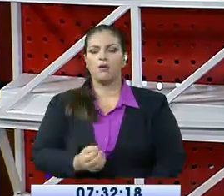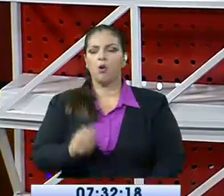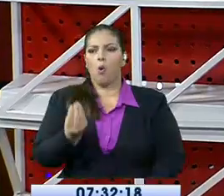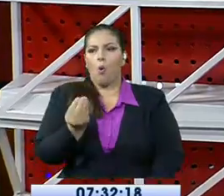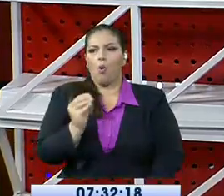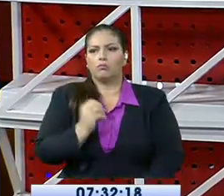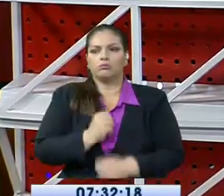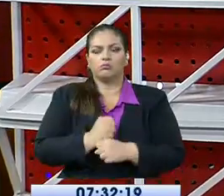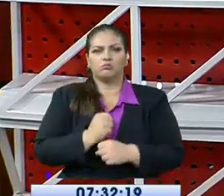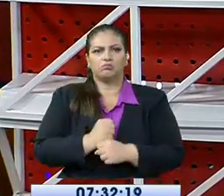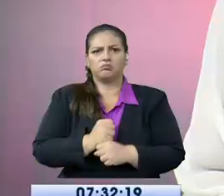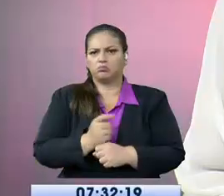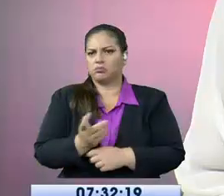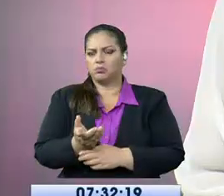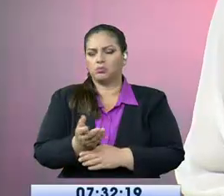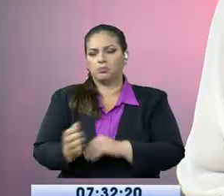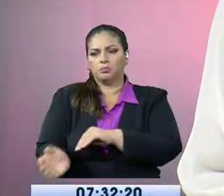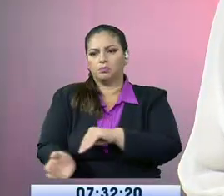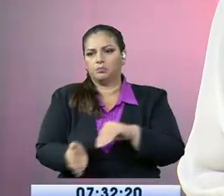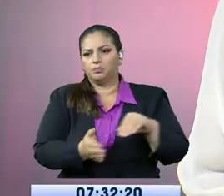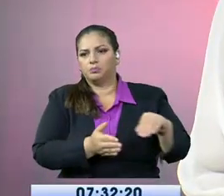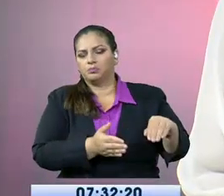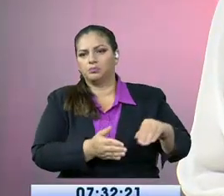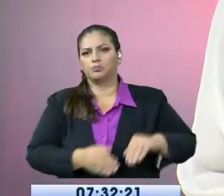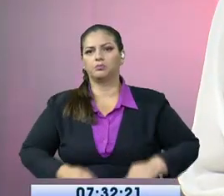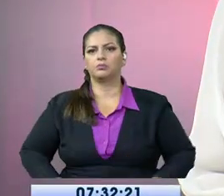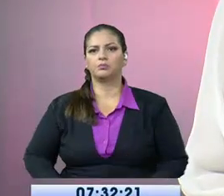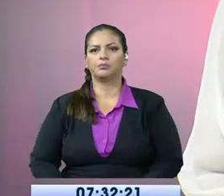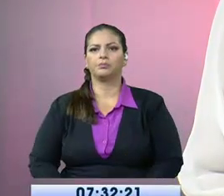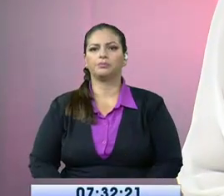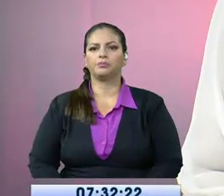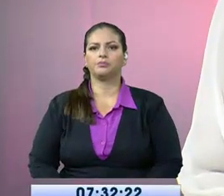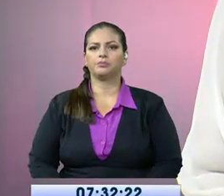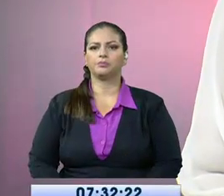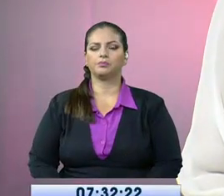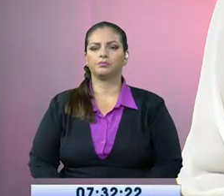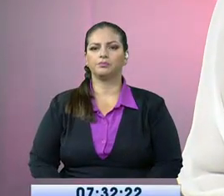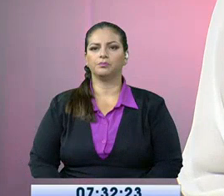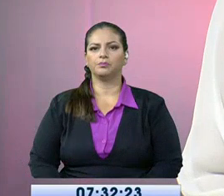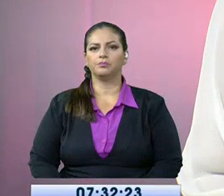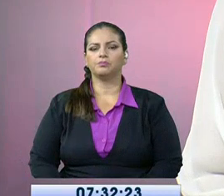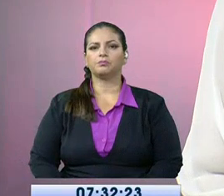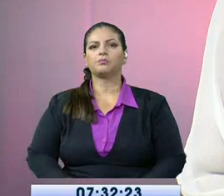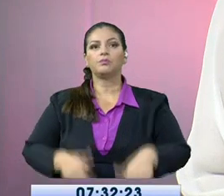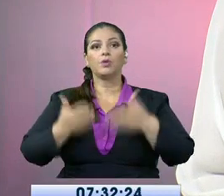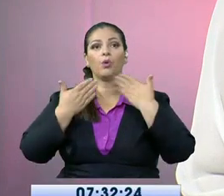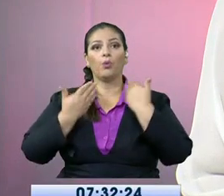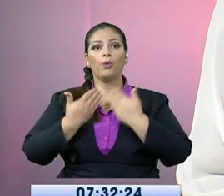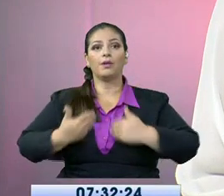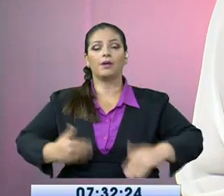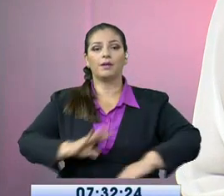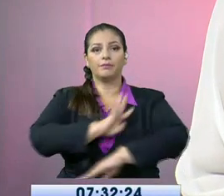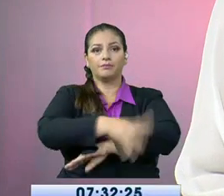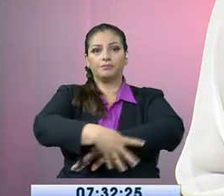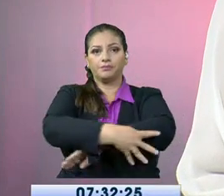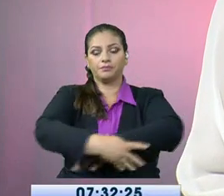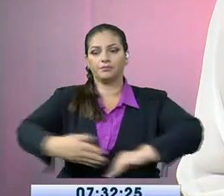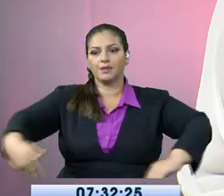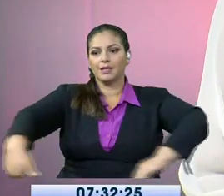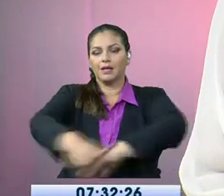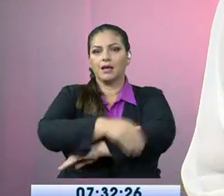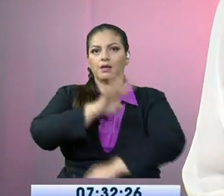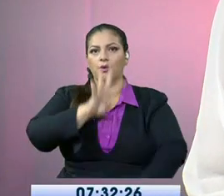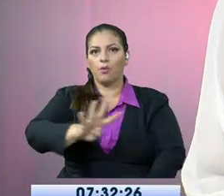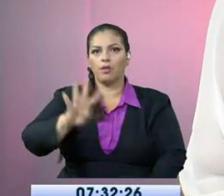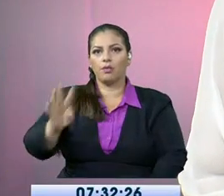El cuerpo sin vida de un hombre fue hallado a orillas del Estero Salado, a la altura de las calles 44 y La P, en el suroeste